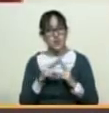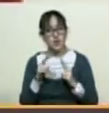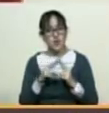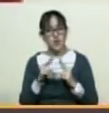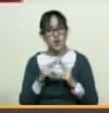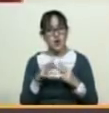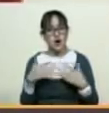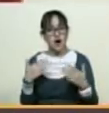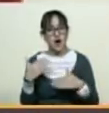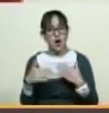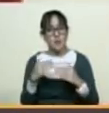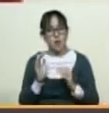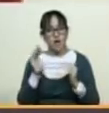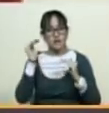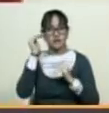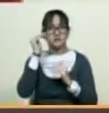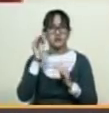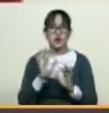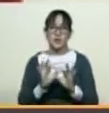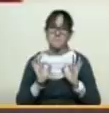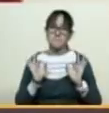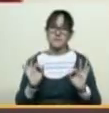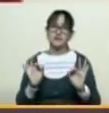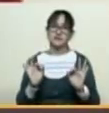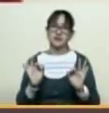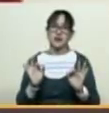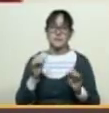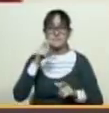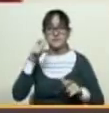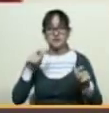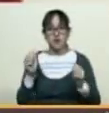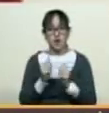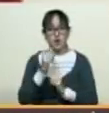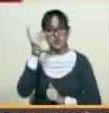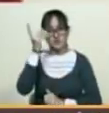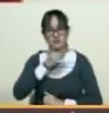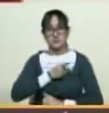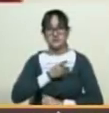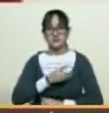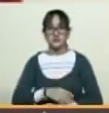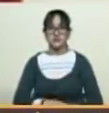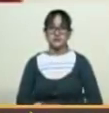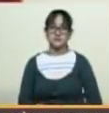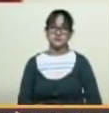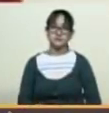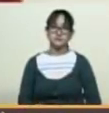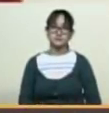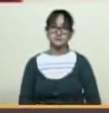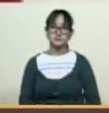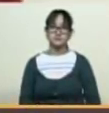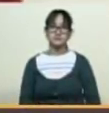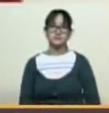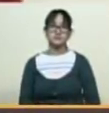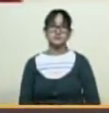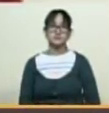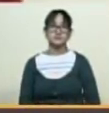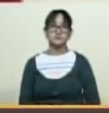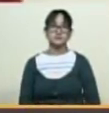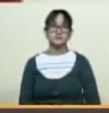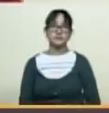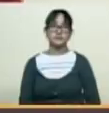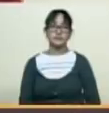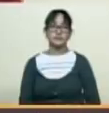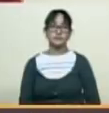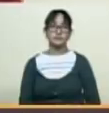y sepan cómo es esta atención especial para las personas con algún tipo de discapacidad. También